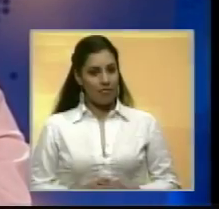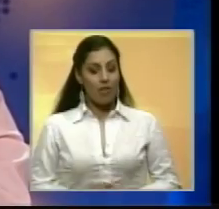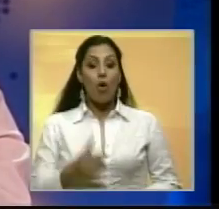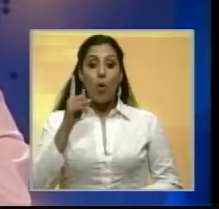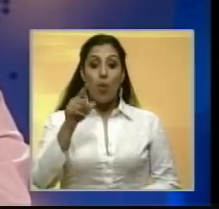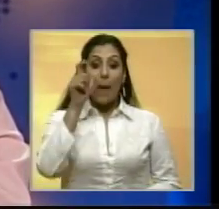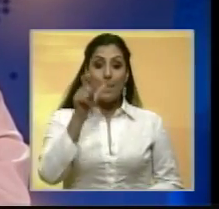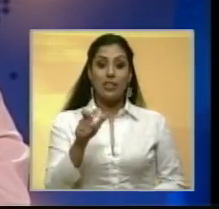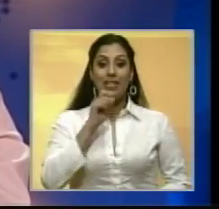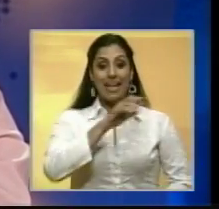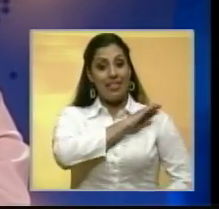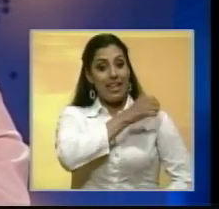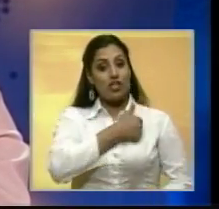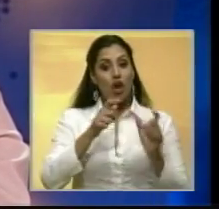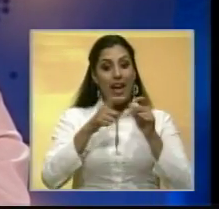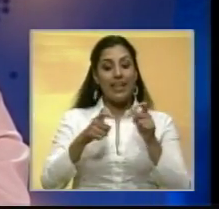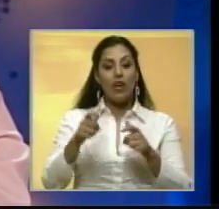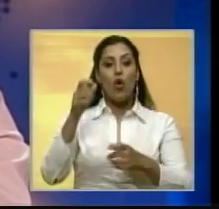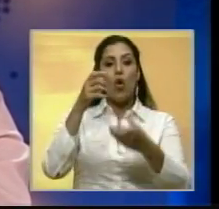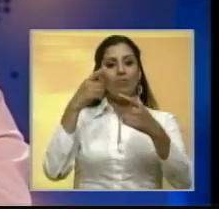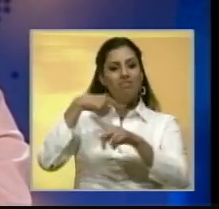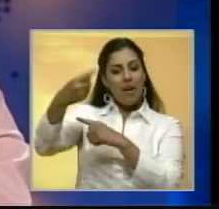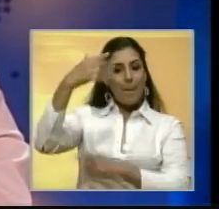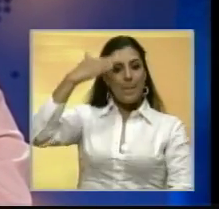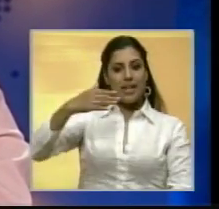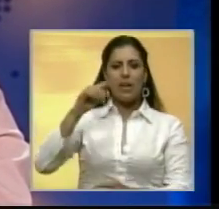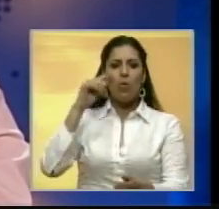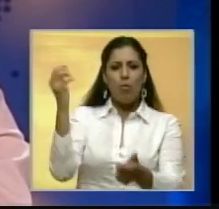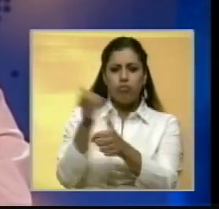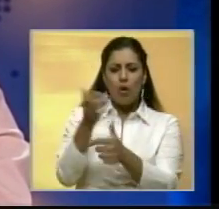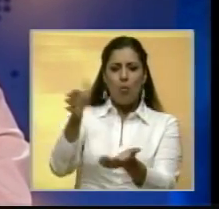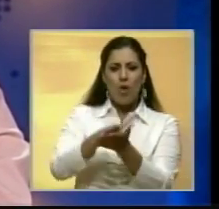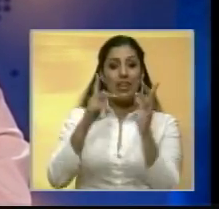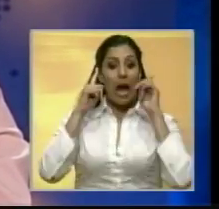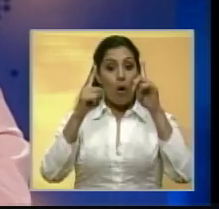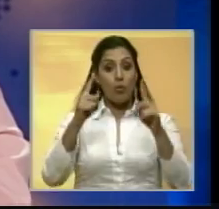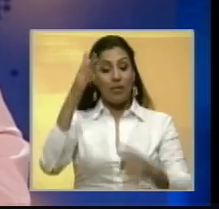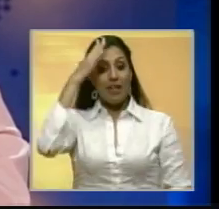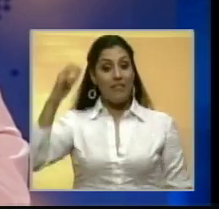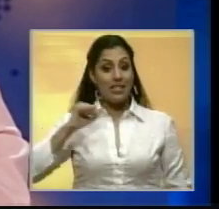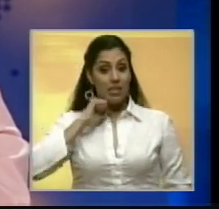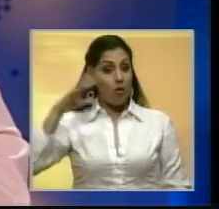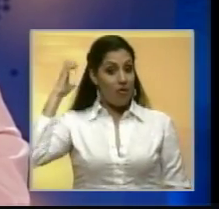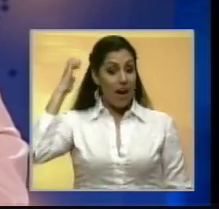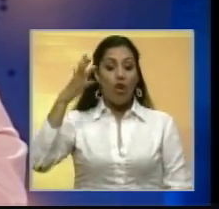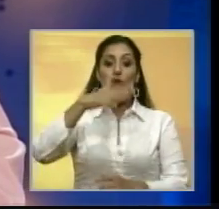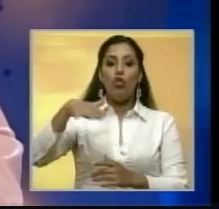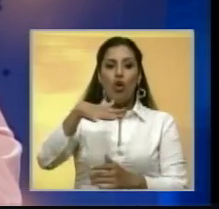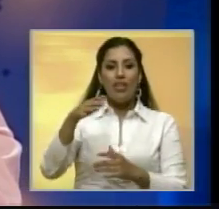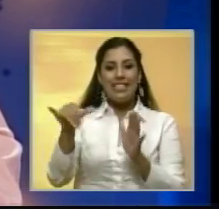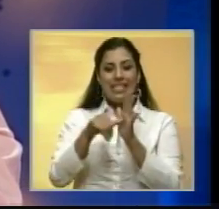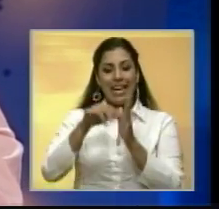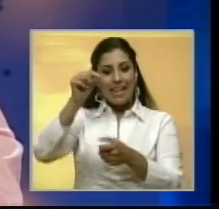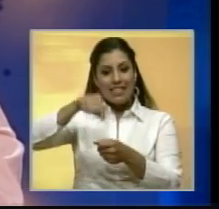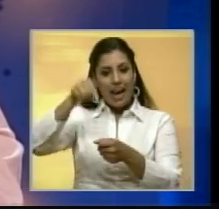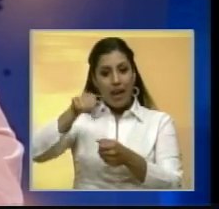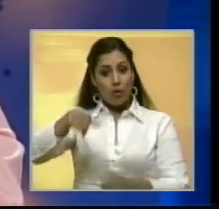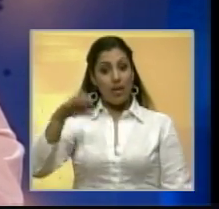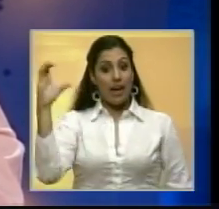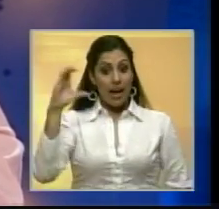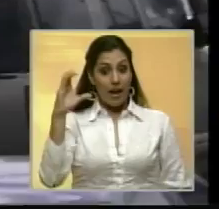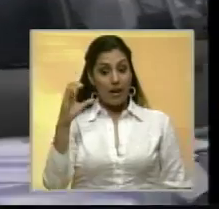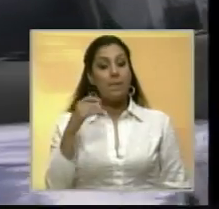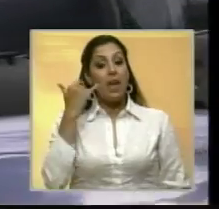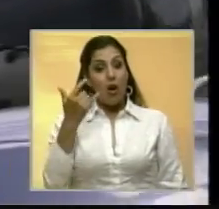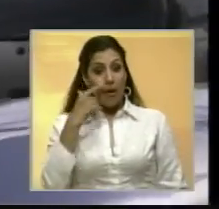Un funcionario de la Dirección General de Contrainteligencia Militar fue hallado muerto en la autopista Francisco Fajardo a la altura del Rosal, sentido oeste, aquí en